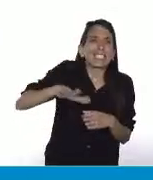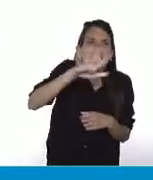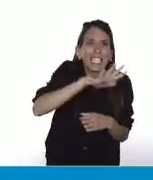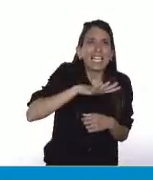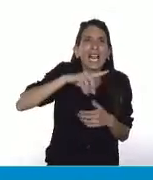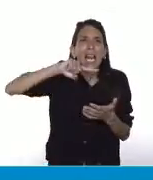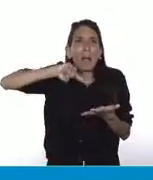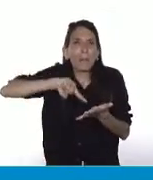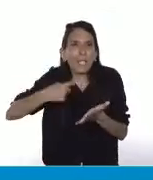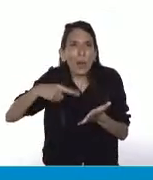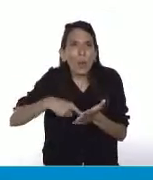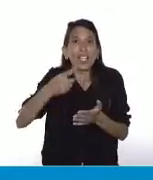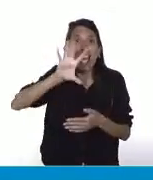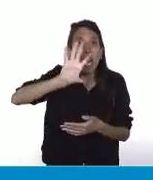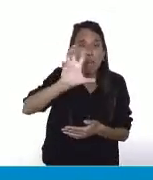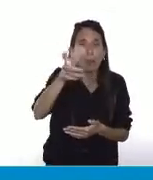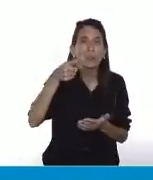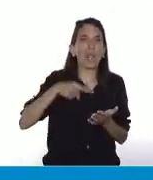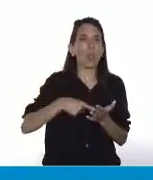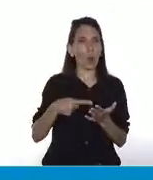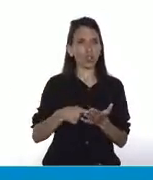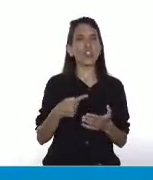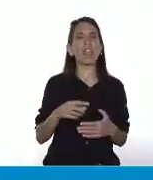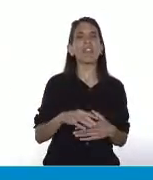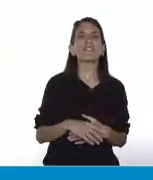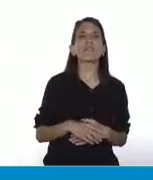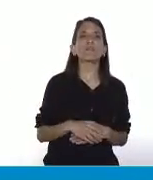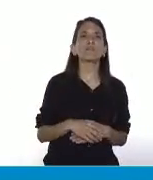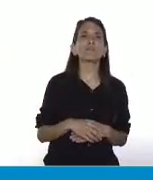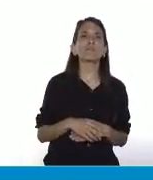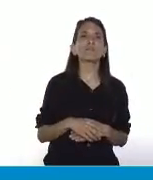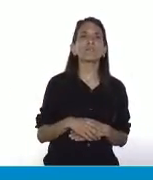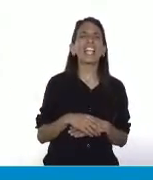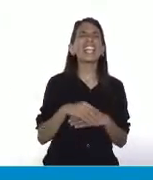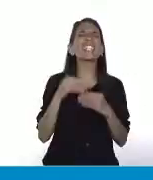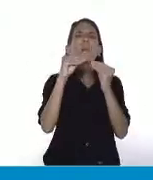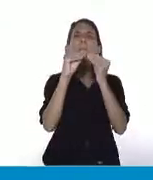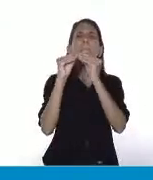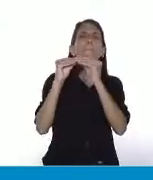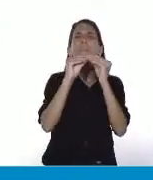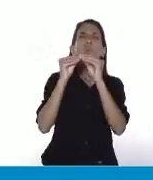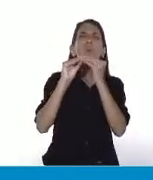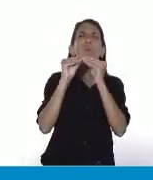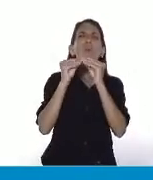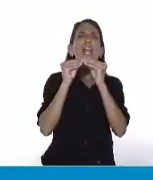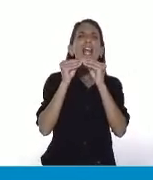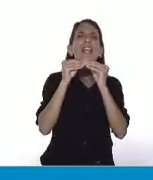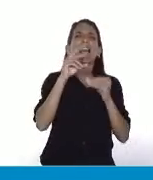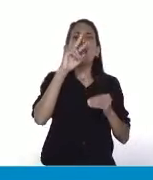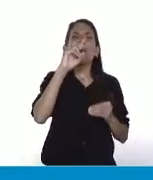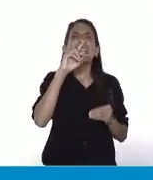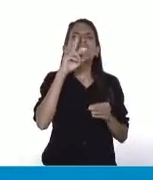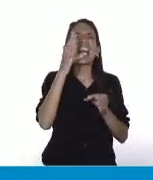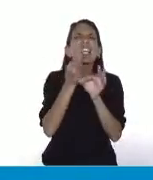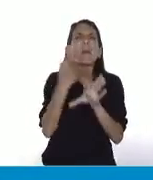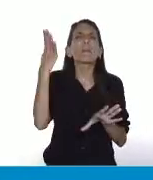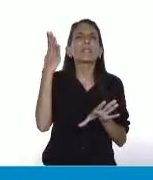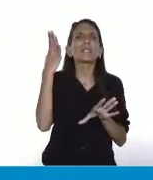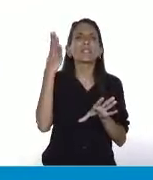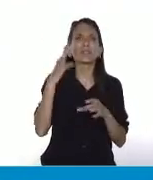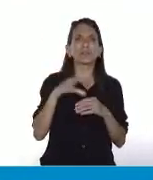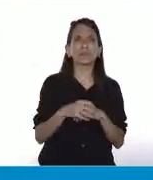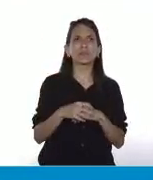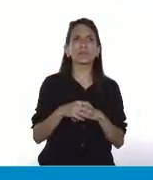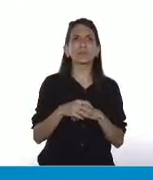capital de la provincia de Buenos Aires, y esta problemática por la tasa de capitalidad, que es una